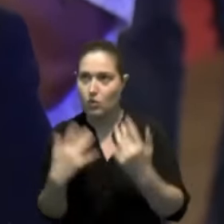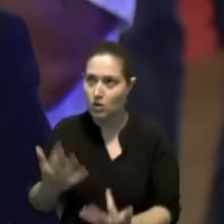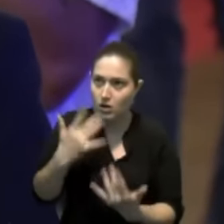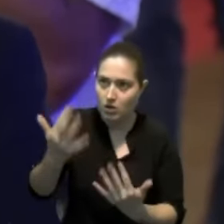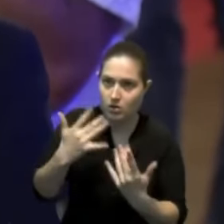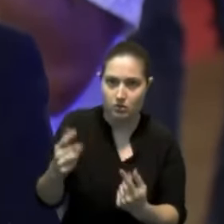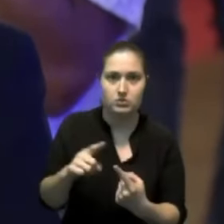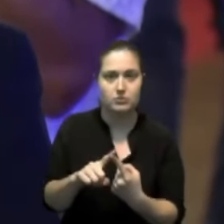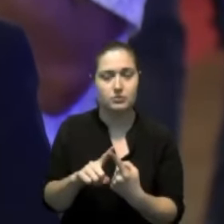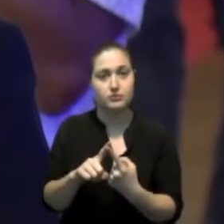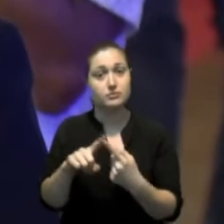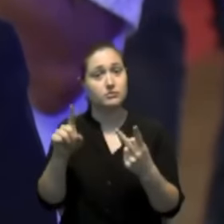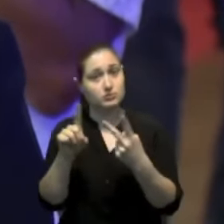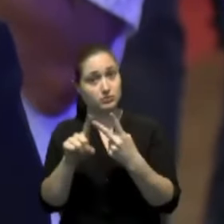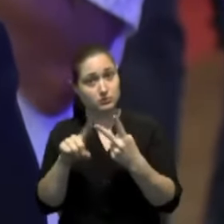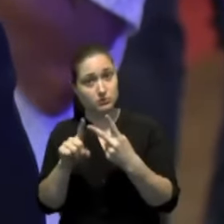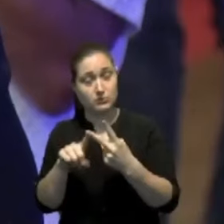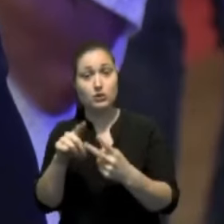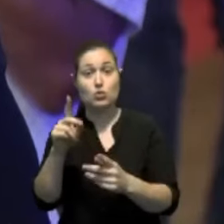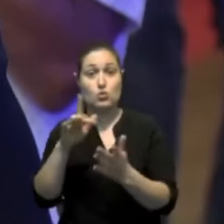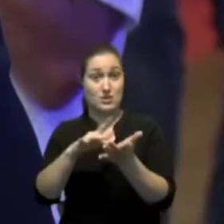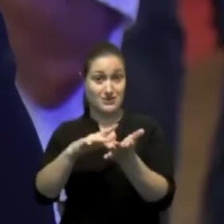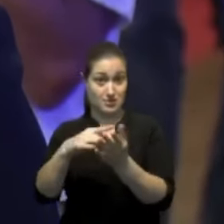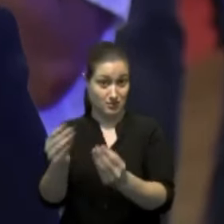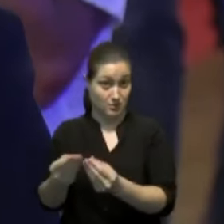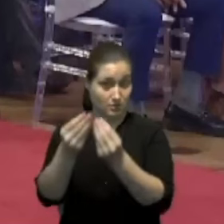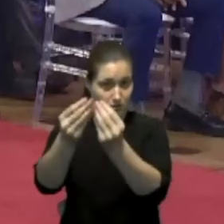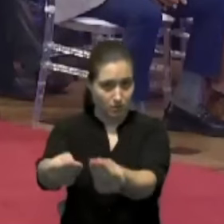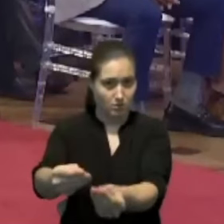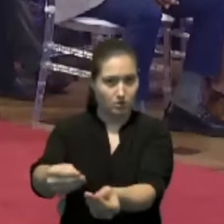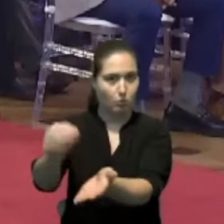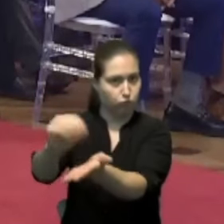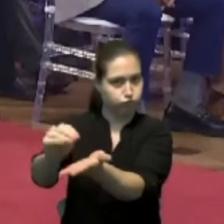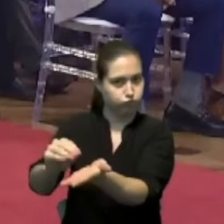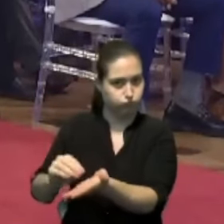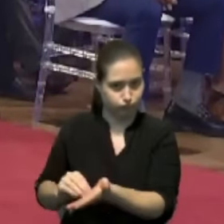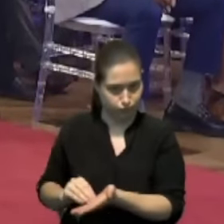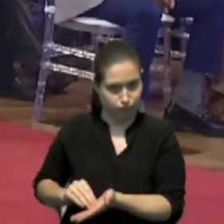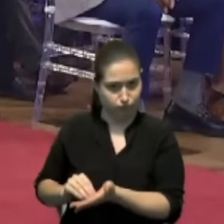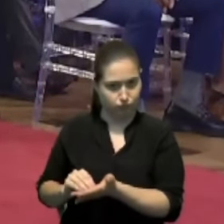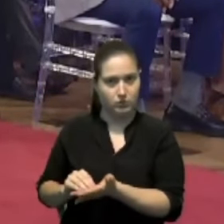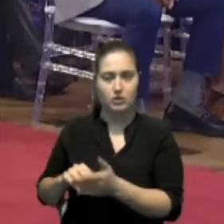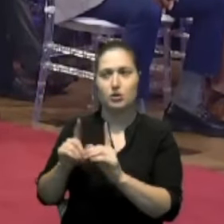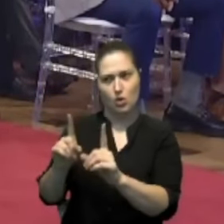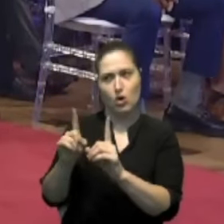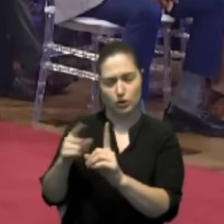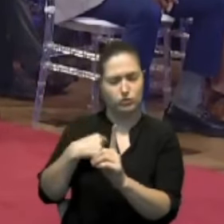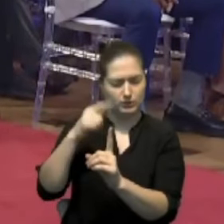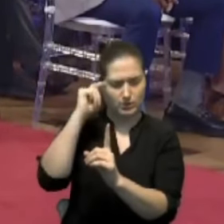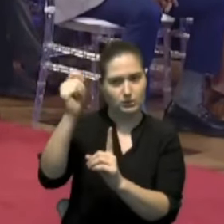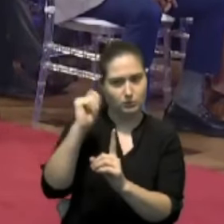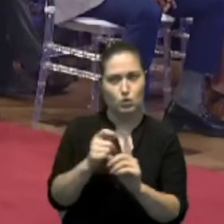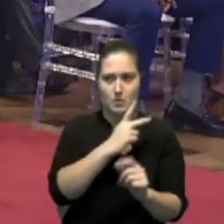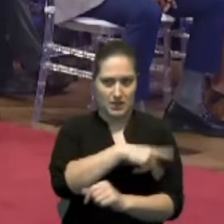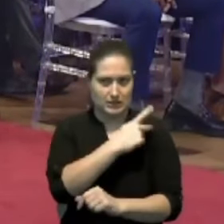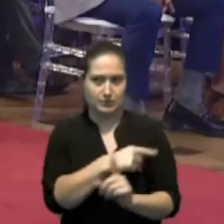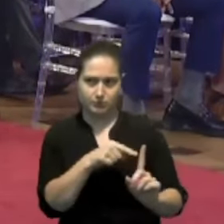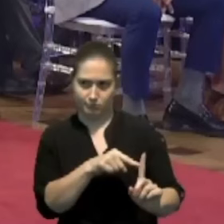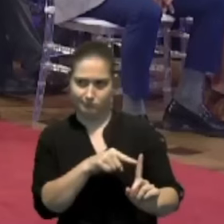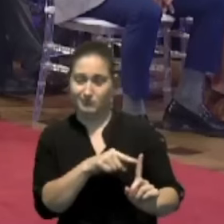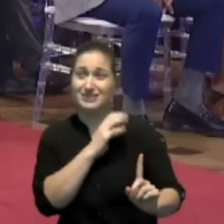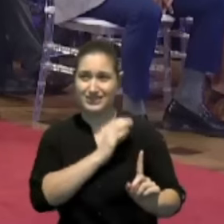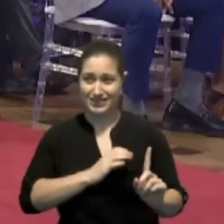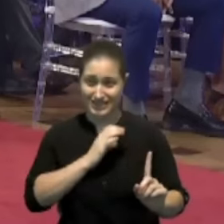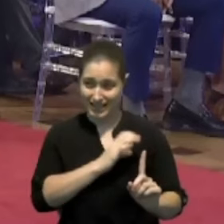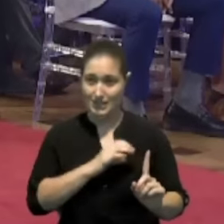constancia en la entrega de los medicamentos y le voy a hacer la historia de un paciente señor presidente es un paciente con cáncer